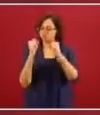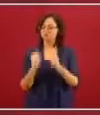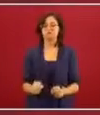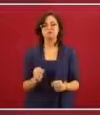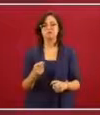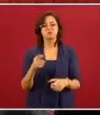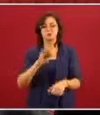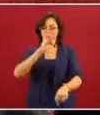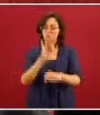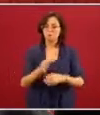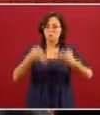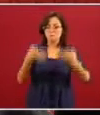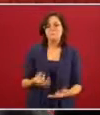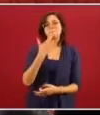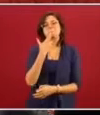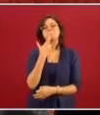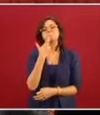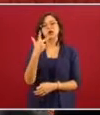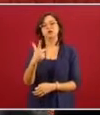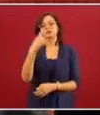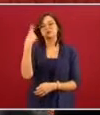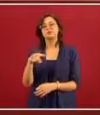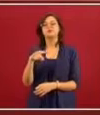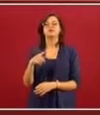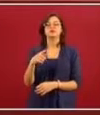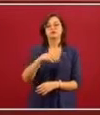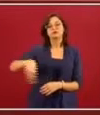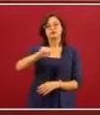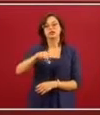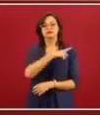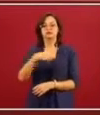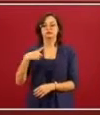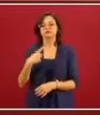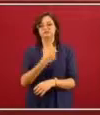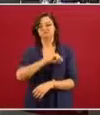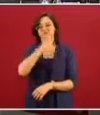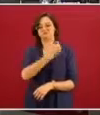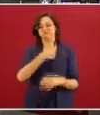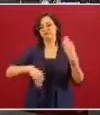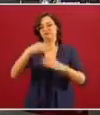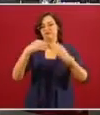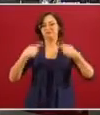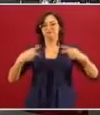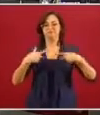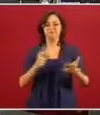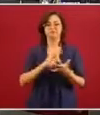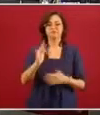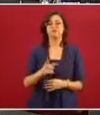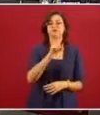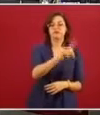la protección más apropiada que puede tener y debe tener todo nuestro personal de salud, ¿no? Gracias.